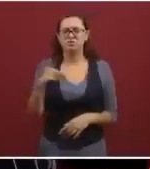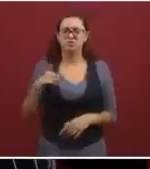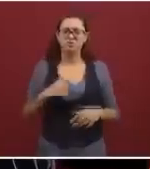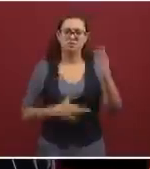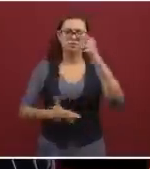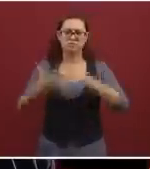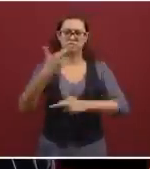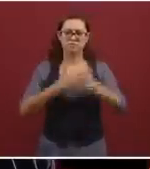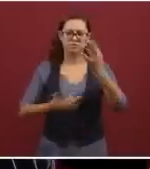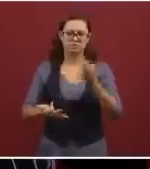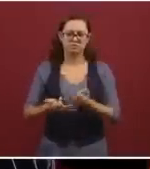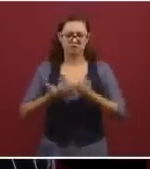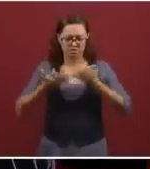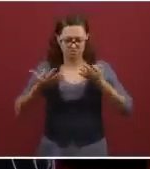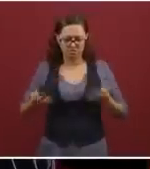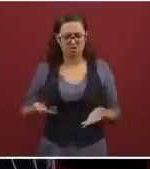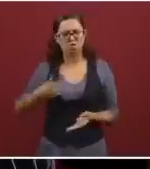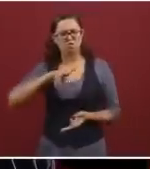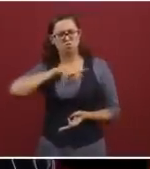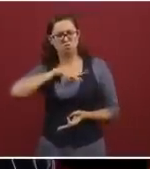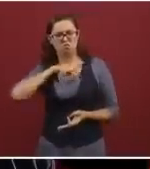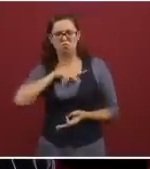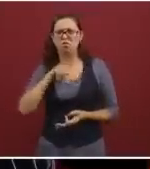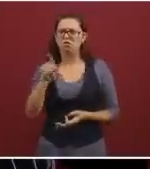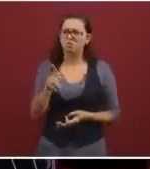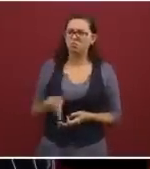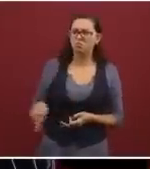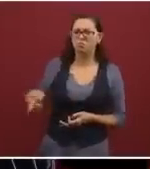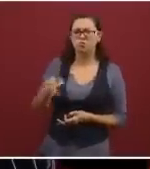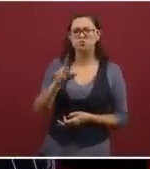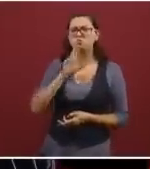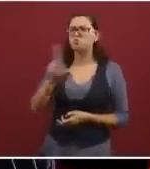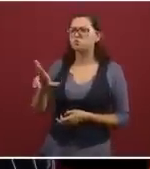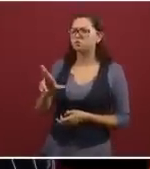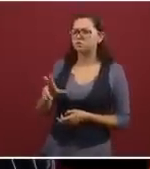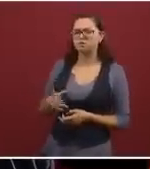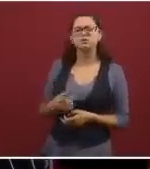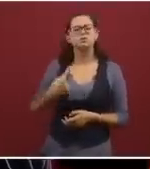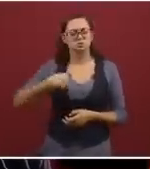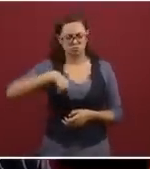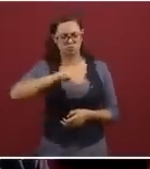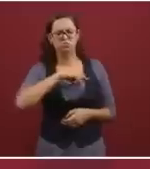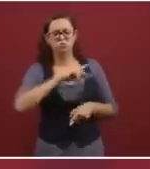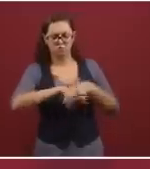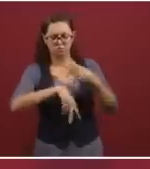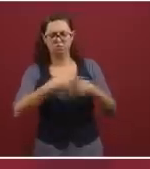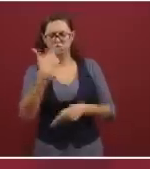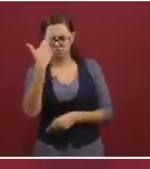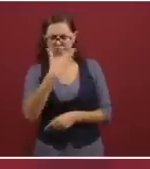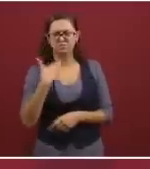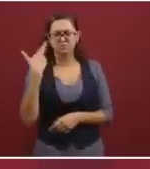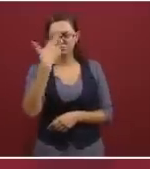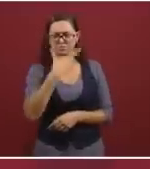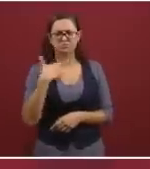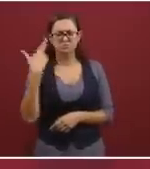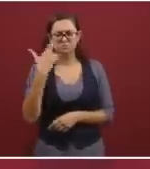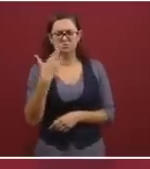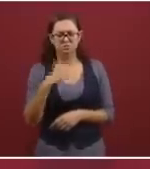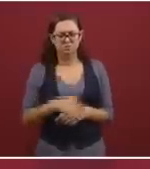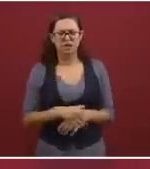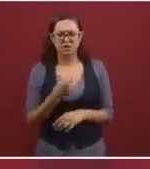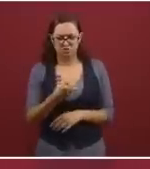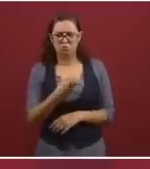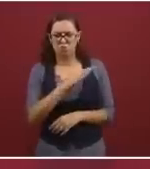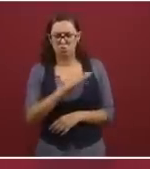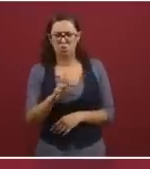tierras. ¿Qué le contesta a este pueblo? Vamos a revisar el caso. Eso es lo que le puedo